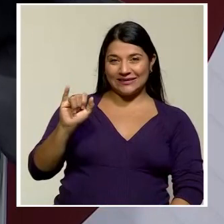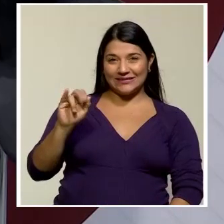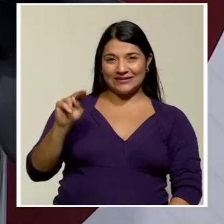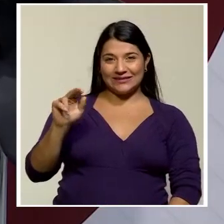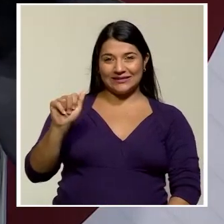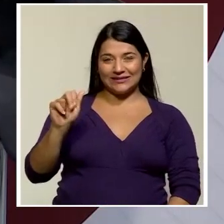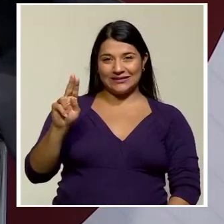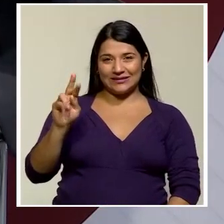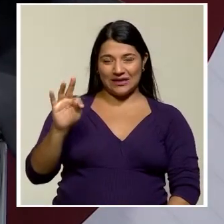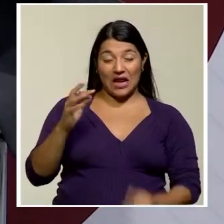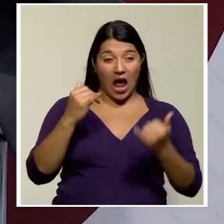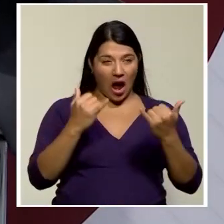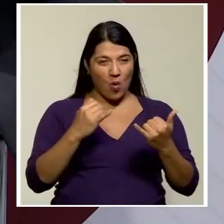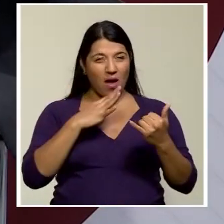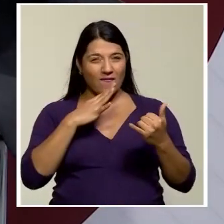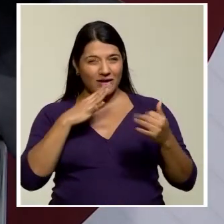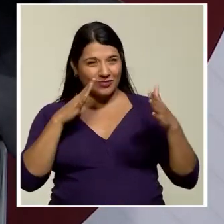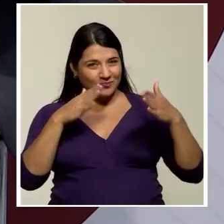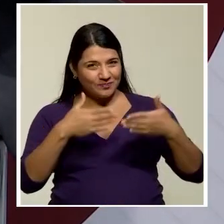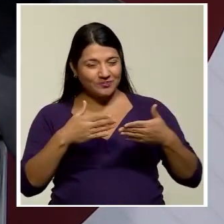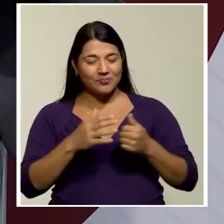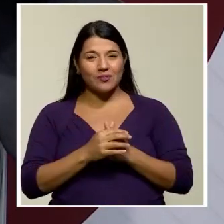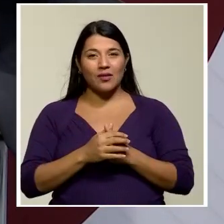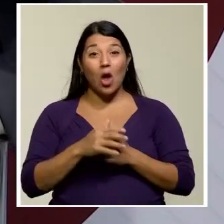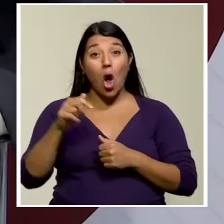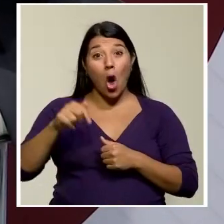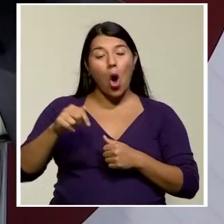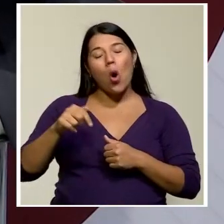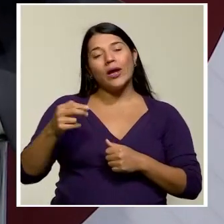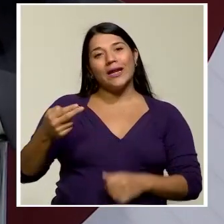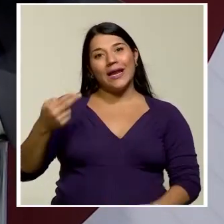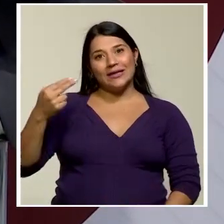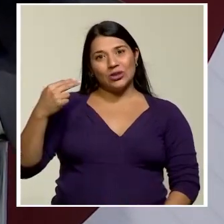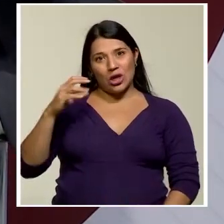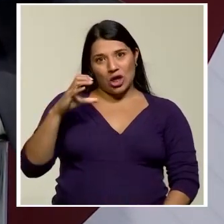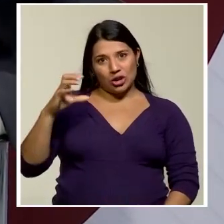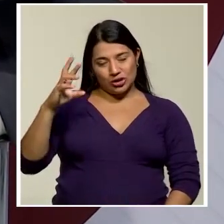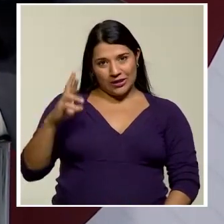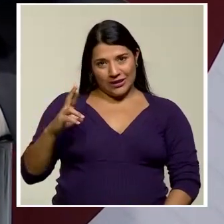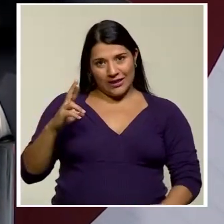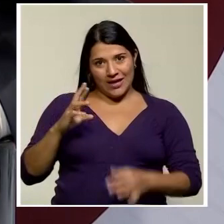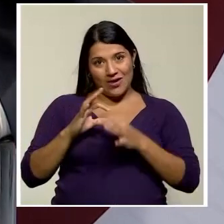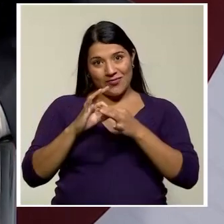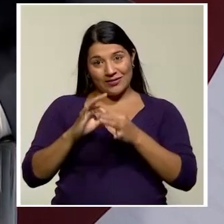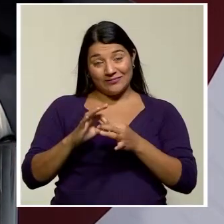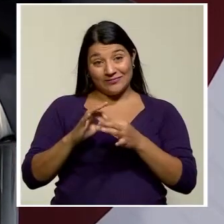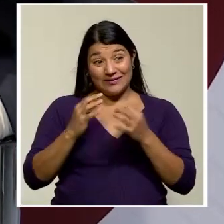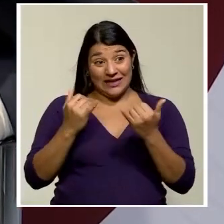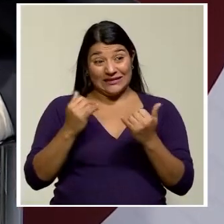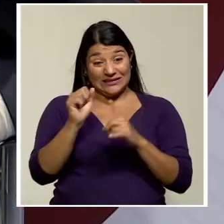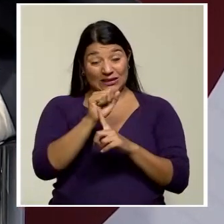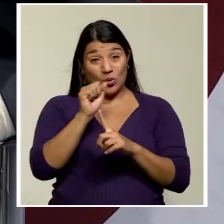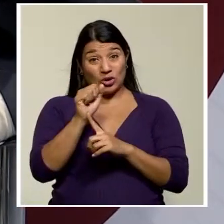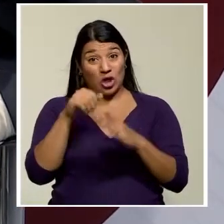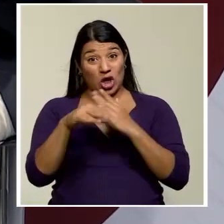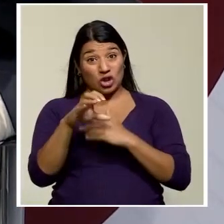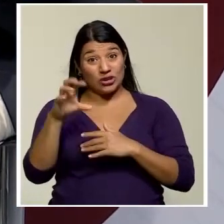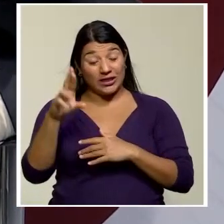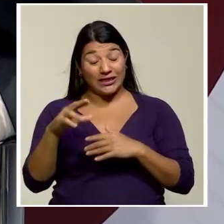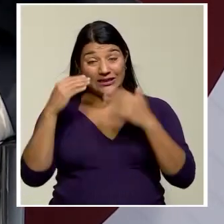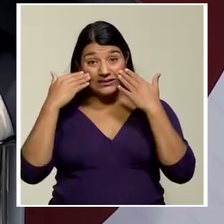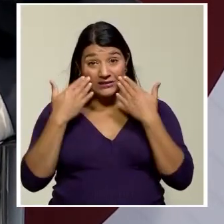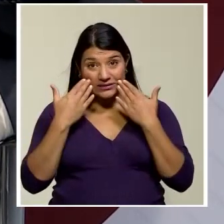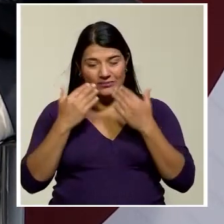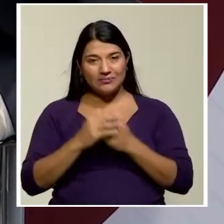Yendo al hueso, hoy la radiografía de Costa Rica es triste, tristísima.